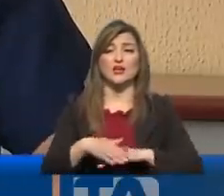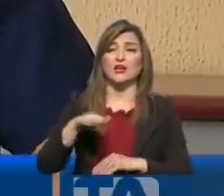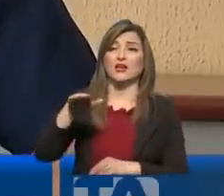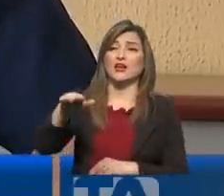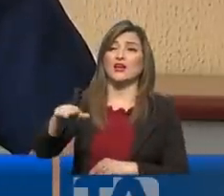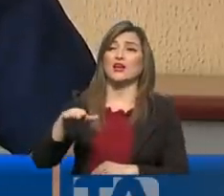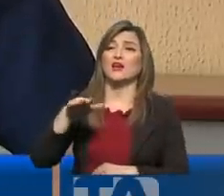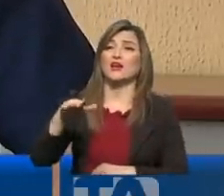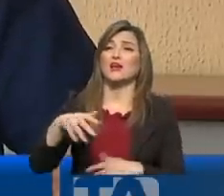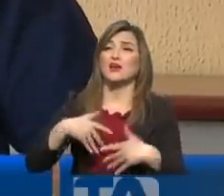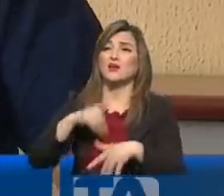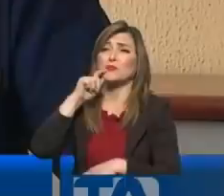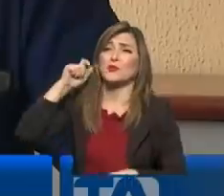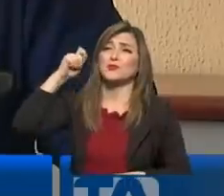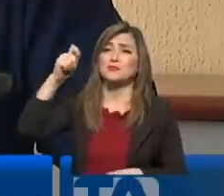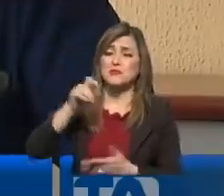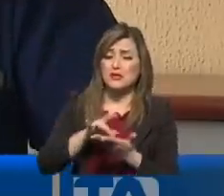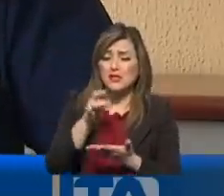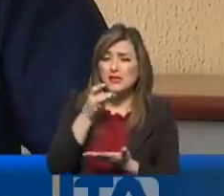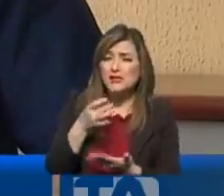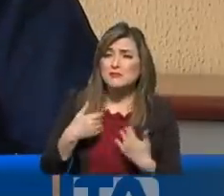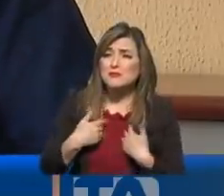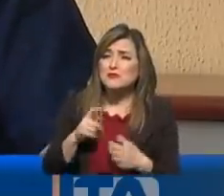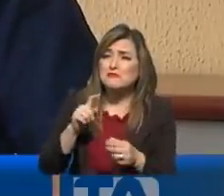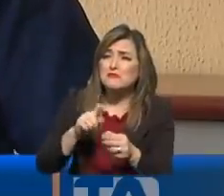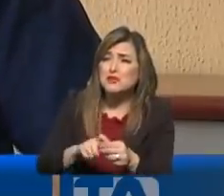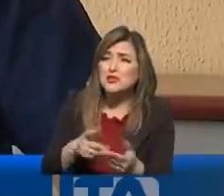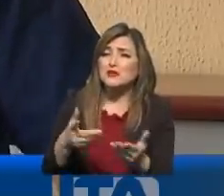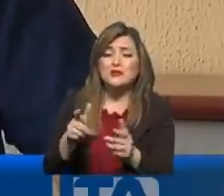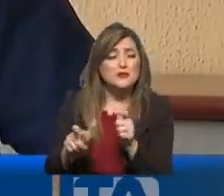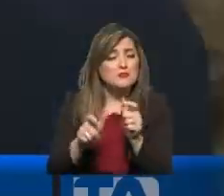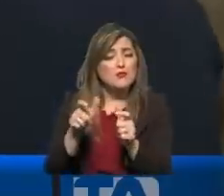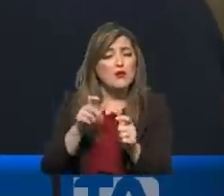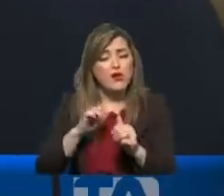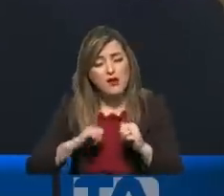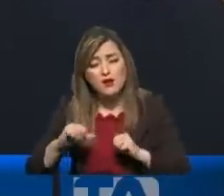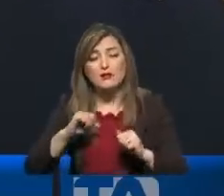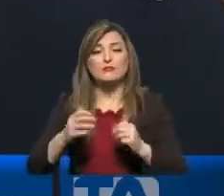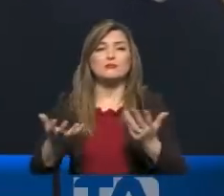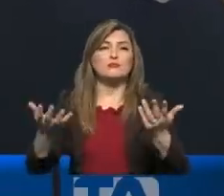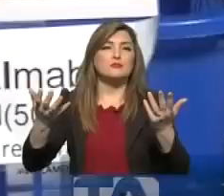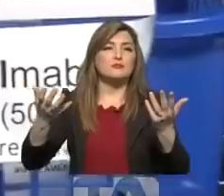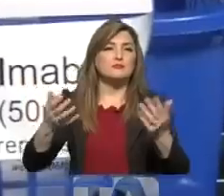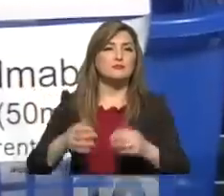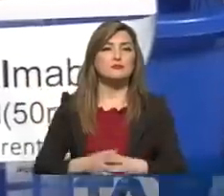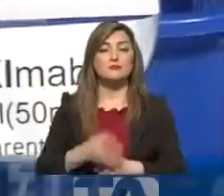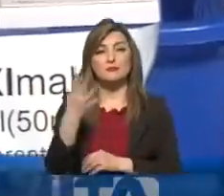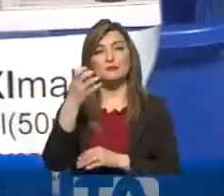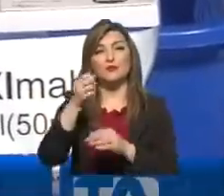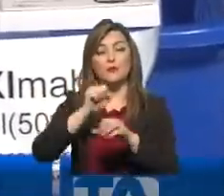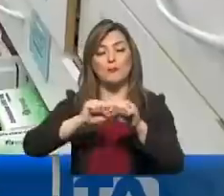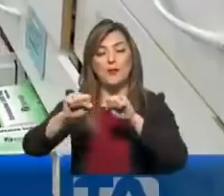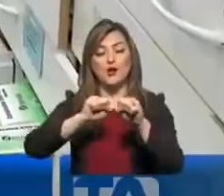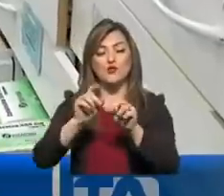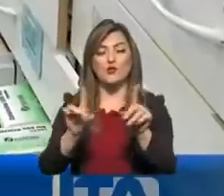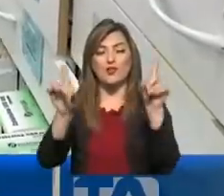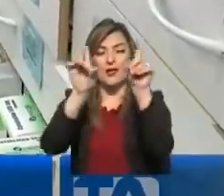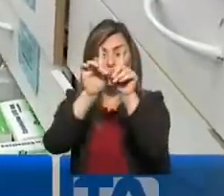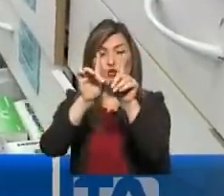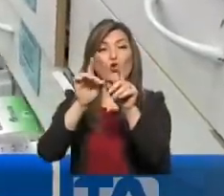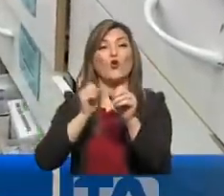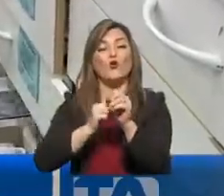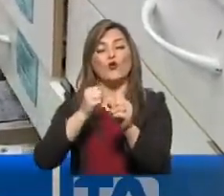que se den los medicamentos necesarios para los afiliados y para la gente que sufre. Con corte el 14 de mayo, de acuerdo a datos del IES,